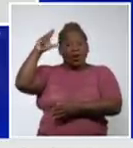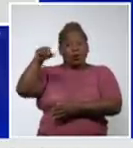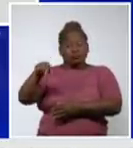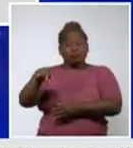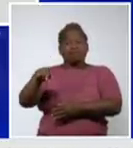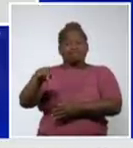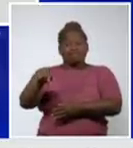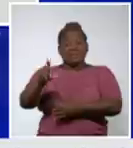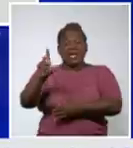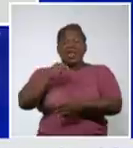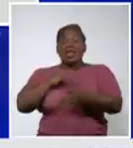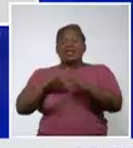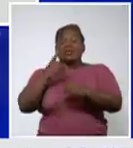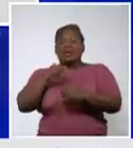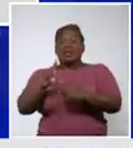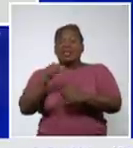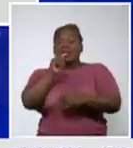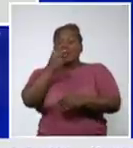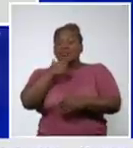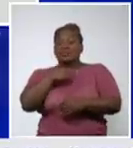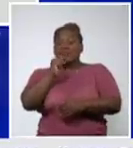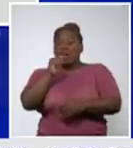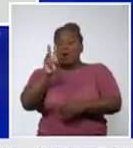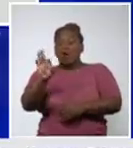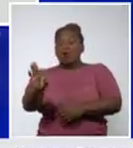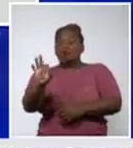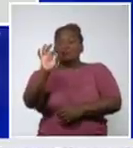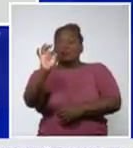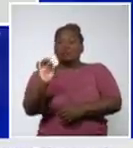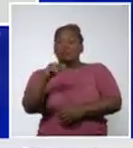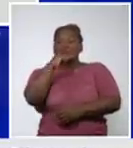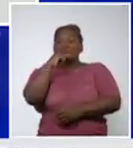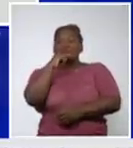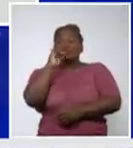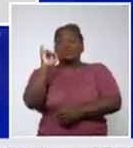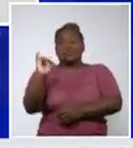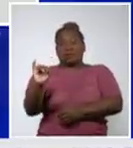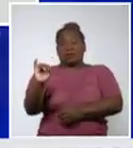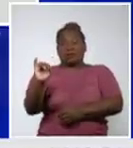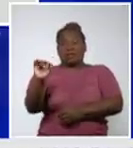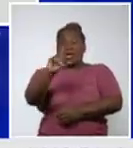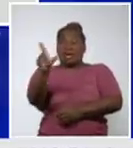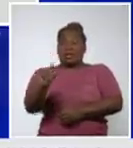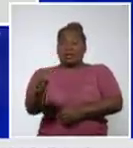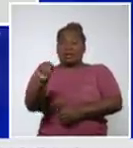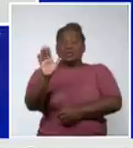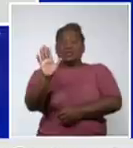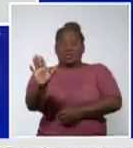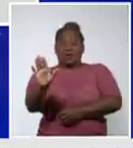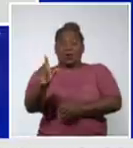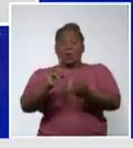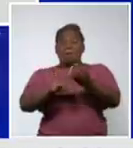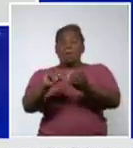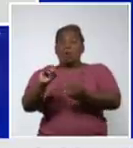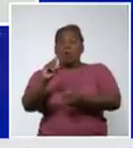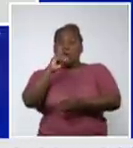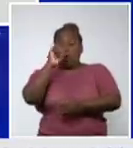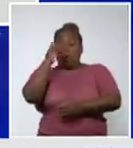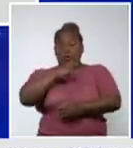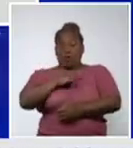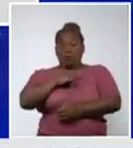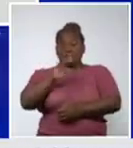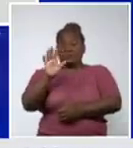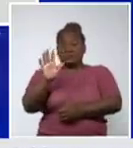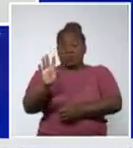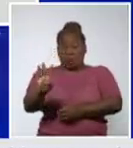el 8%, Rusia el 6%, Italia el 5%, Polonia el 4%, Francia el 3%, y